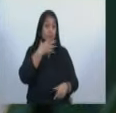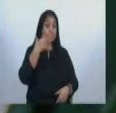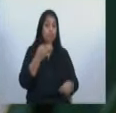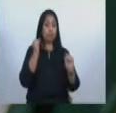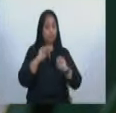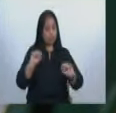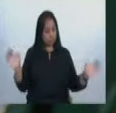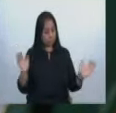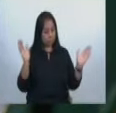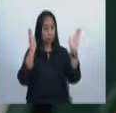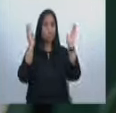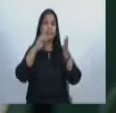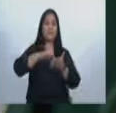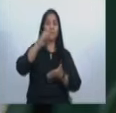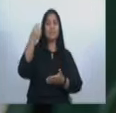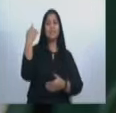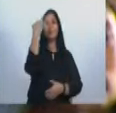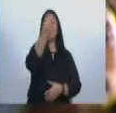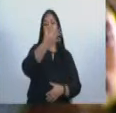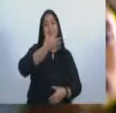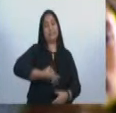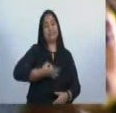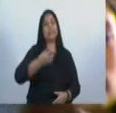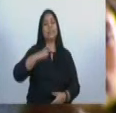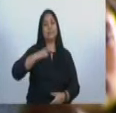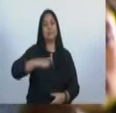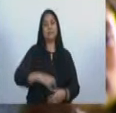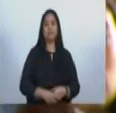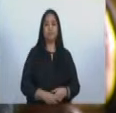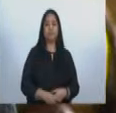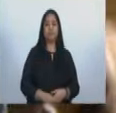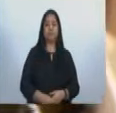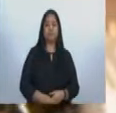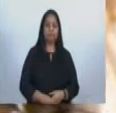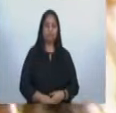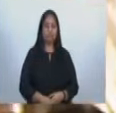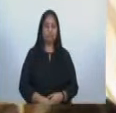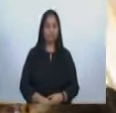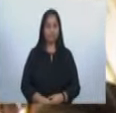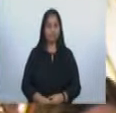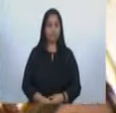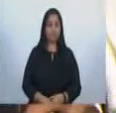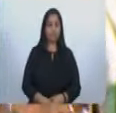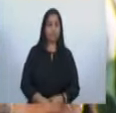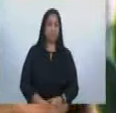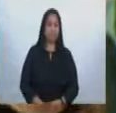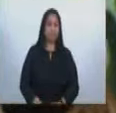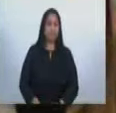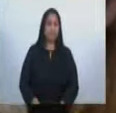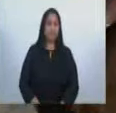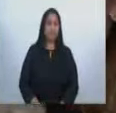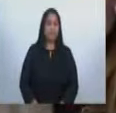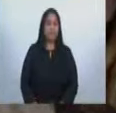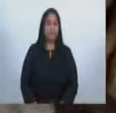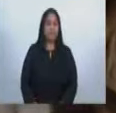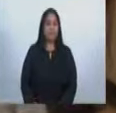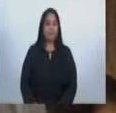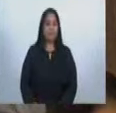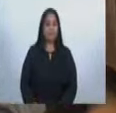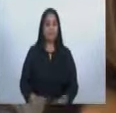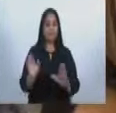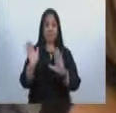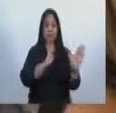empujar este país al futuro de dignidad que necesita vamos vamos ahora con